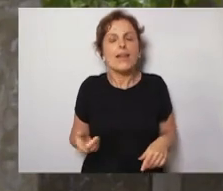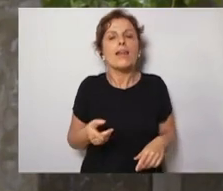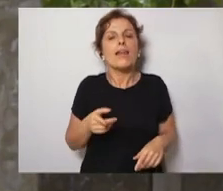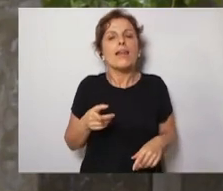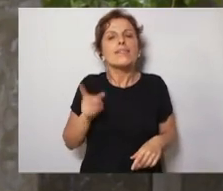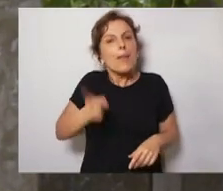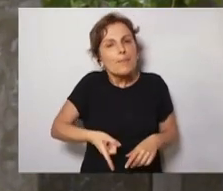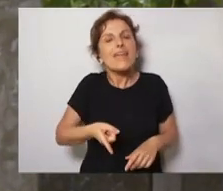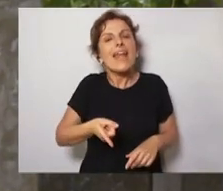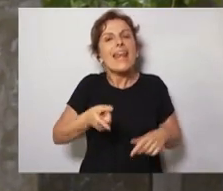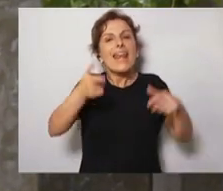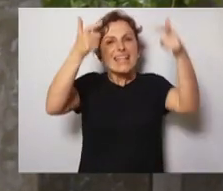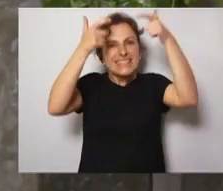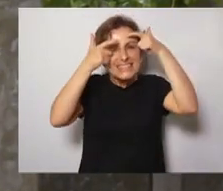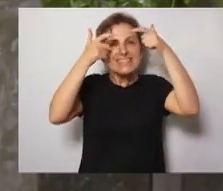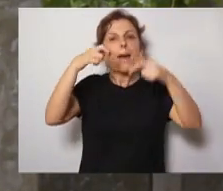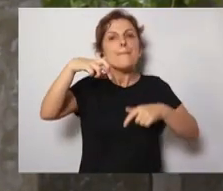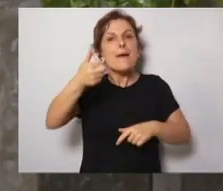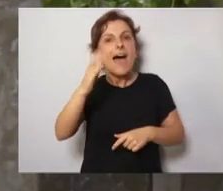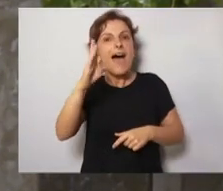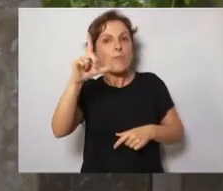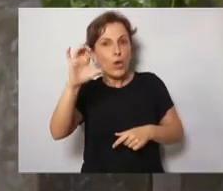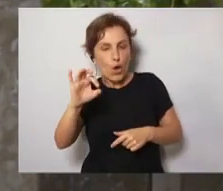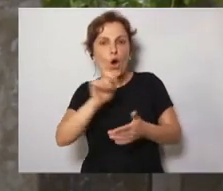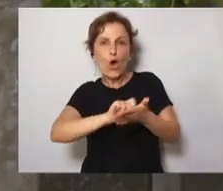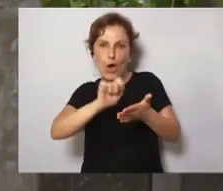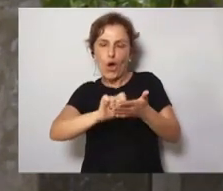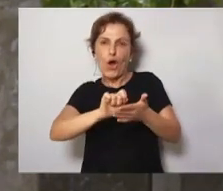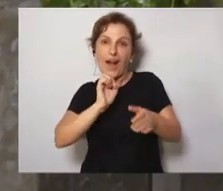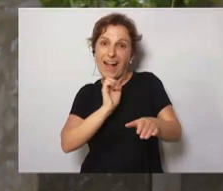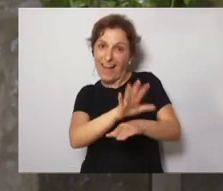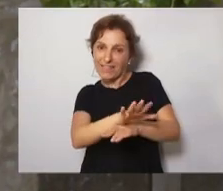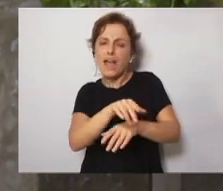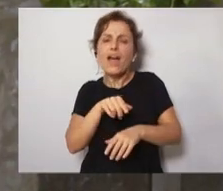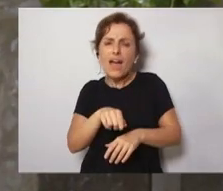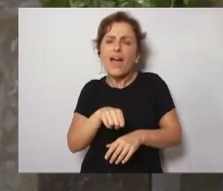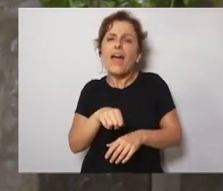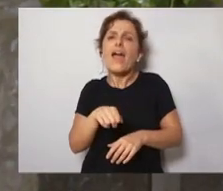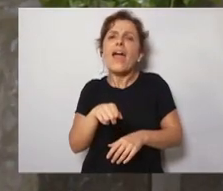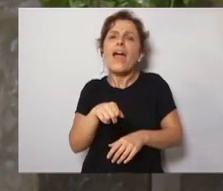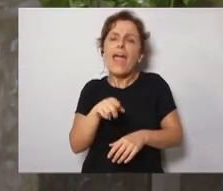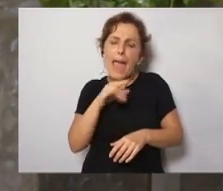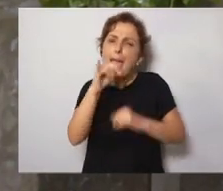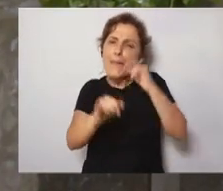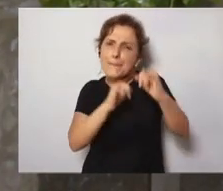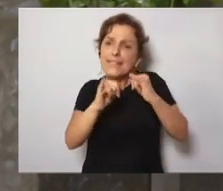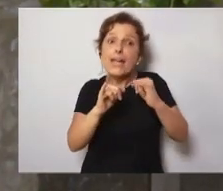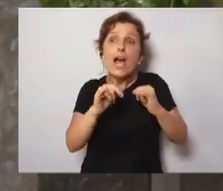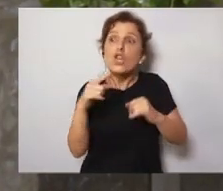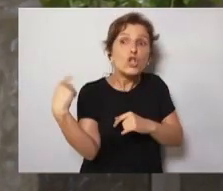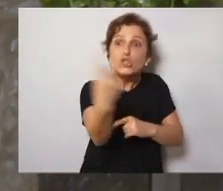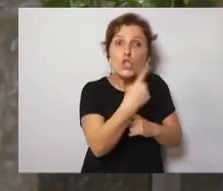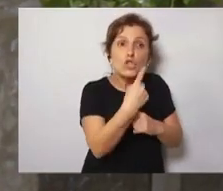corintios también nos dice lo mismo nosotros somos un cuerpo un cuerpo somos todos distintos